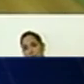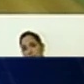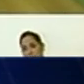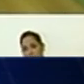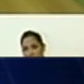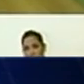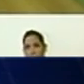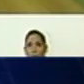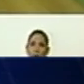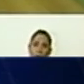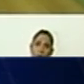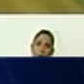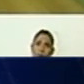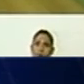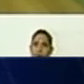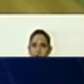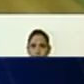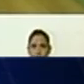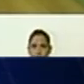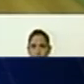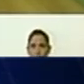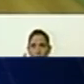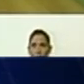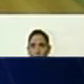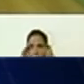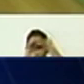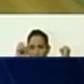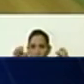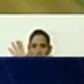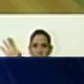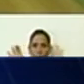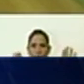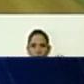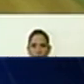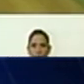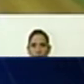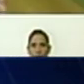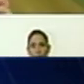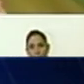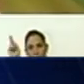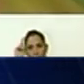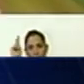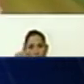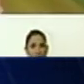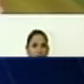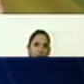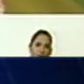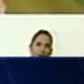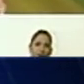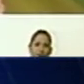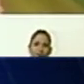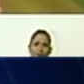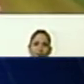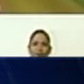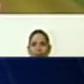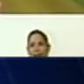los porteros de alguna de las embajadas de esos países en Perú. Esto ya es señal de un gran